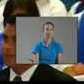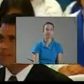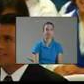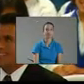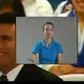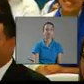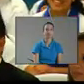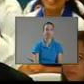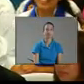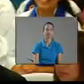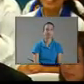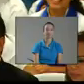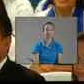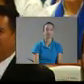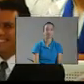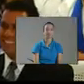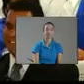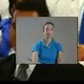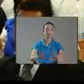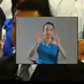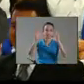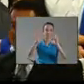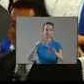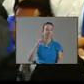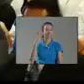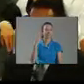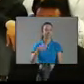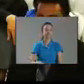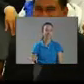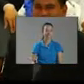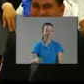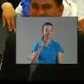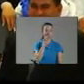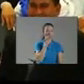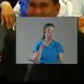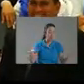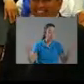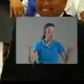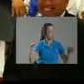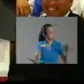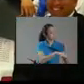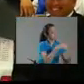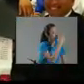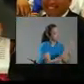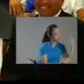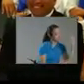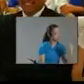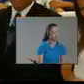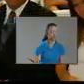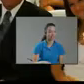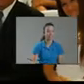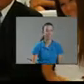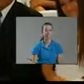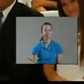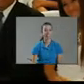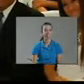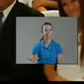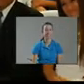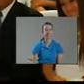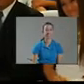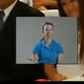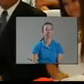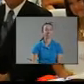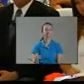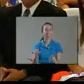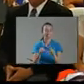¿O dio un brazo del hijo? Ahí le mando una pierna para que los redima. ¿Así fue? Lo